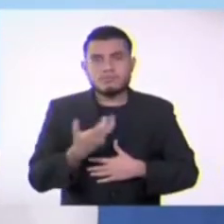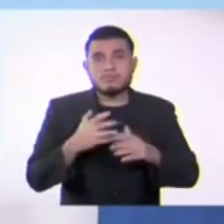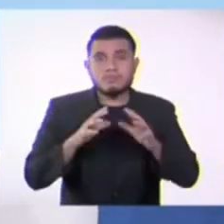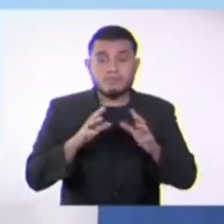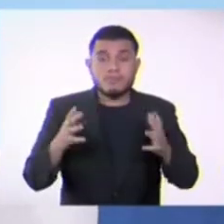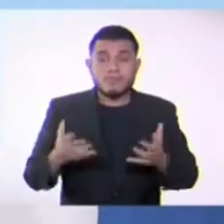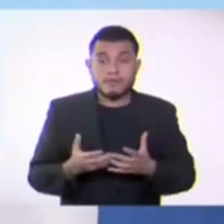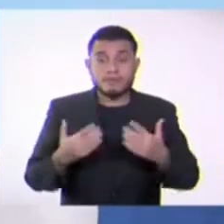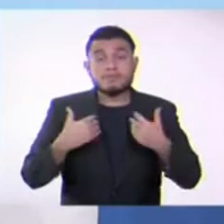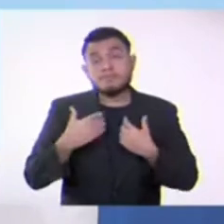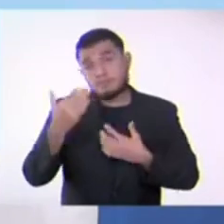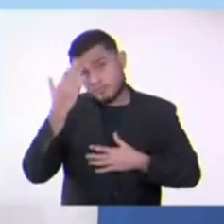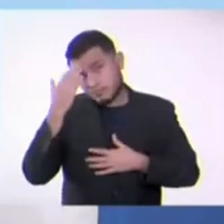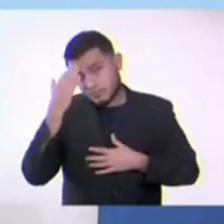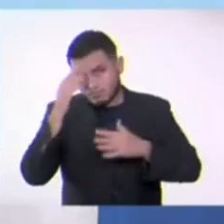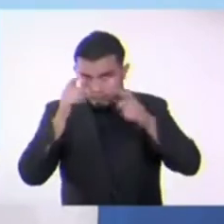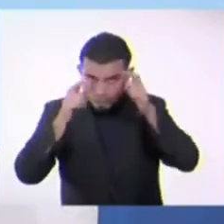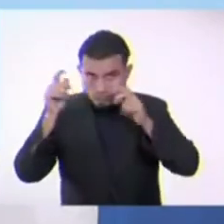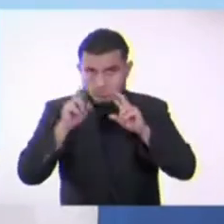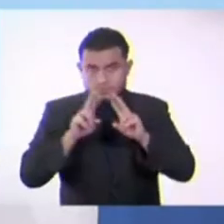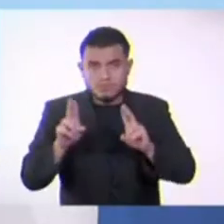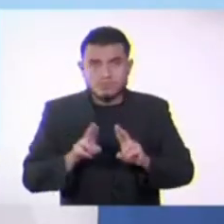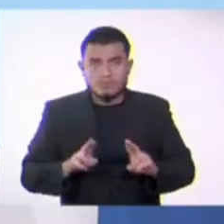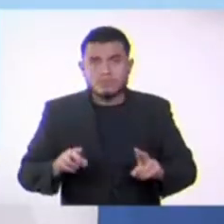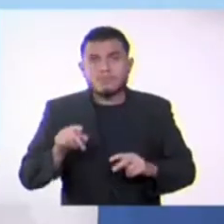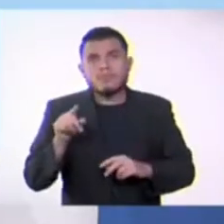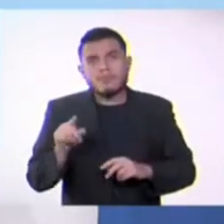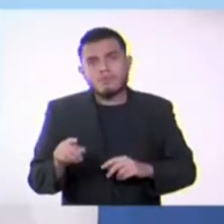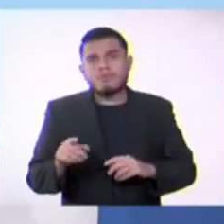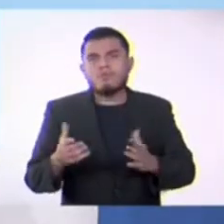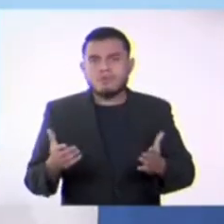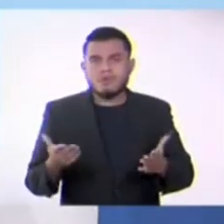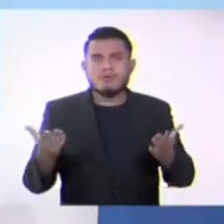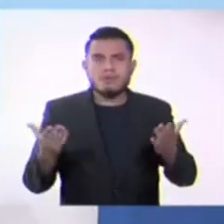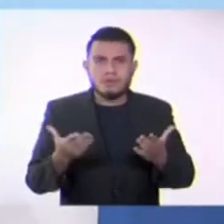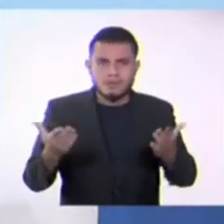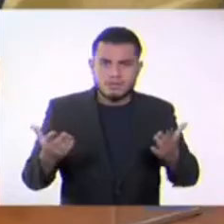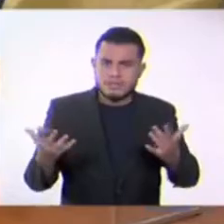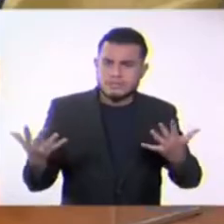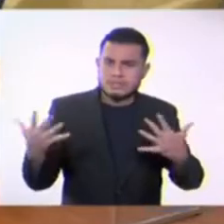que decir que la Unión Europea también es un bloque supranacional que va a juntar Así es. entonces